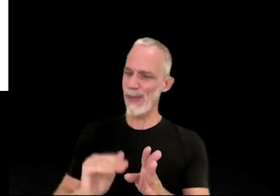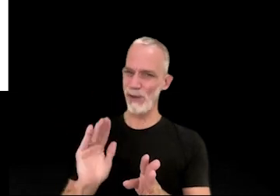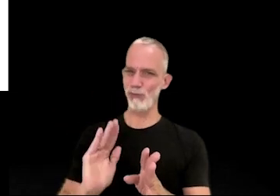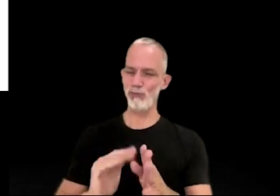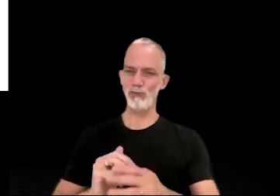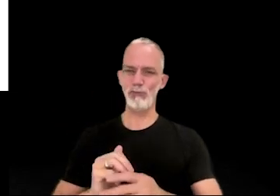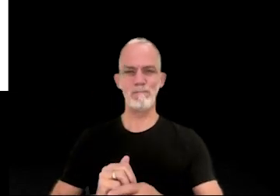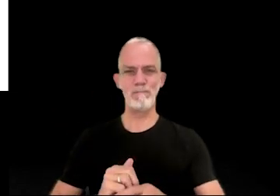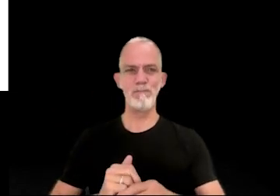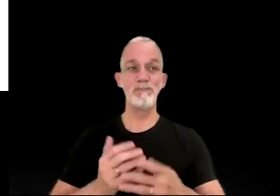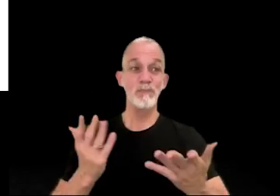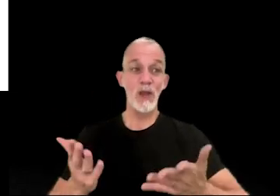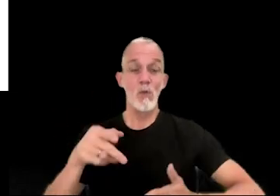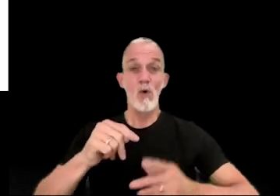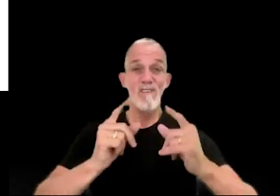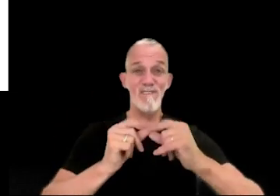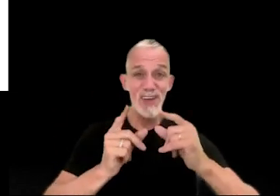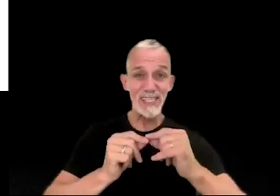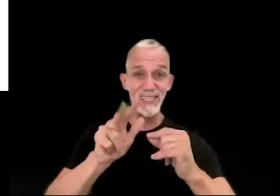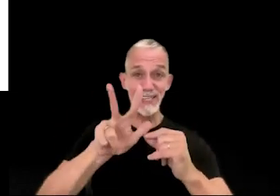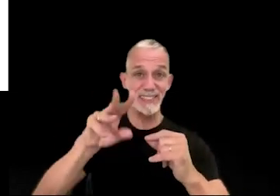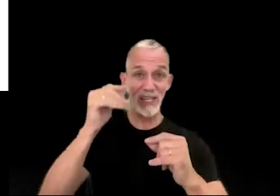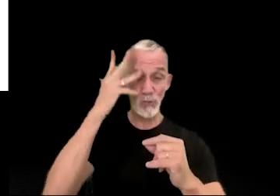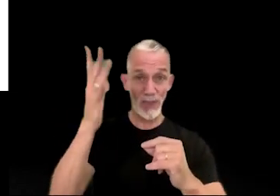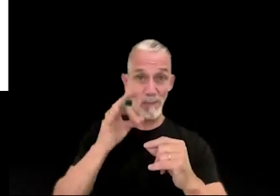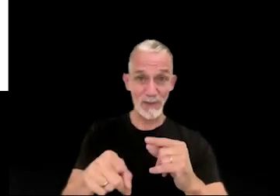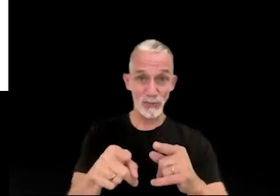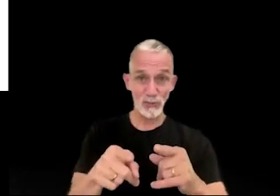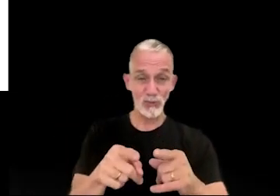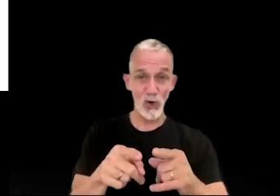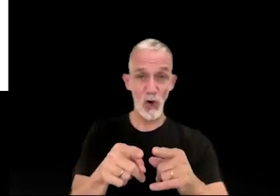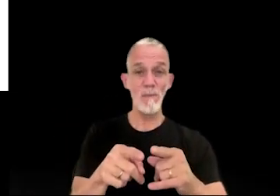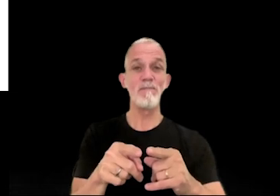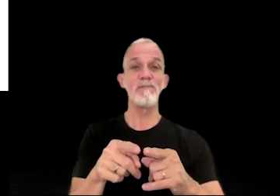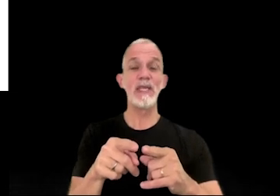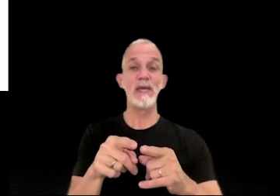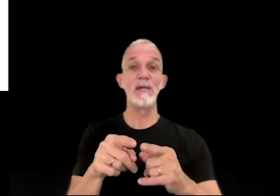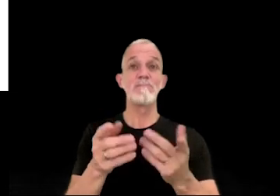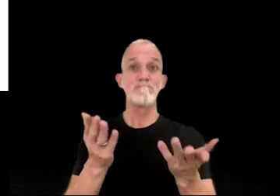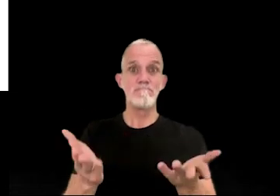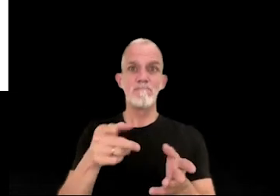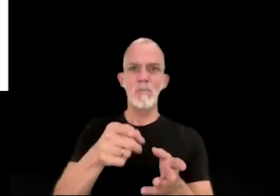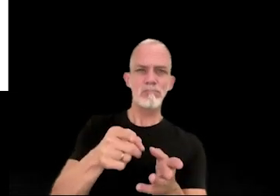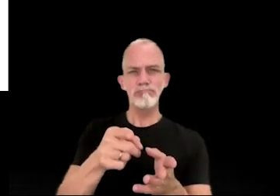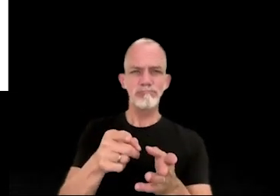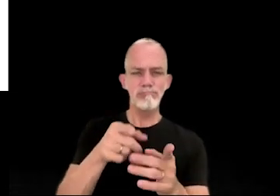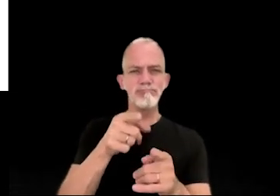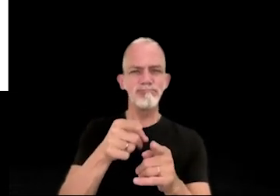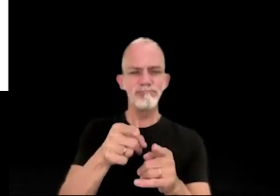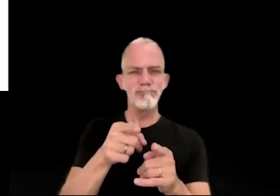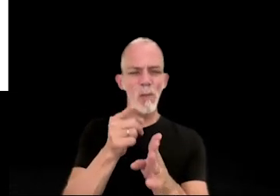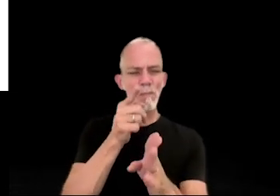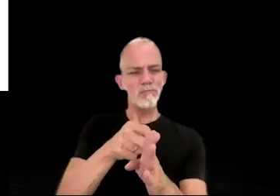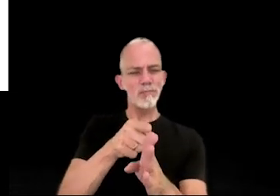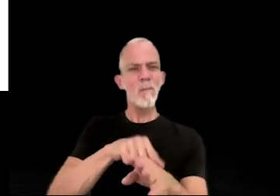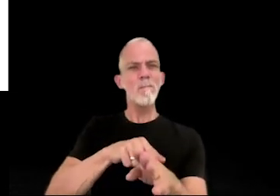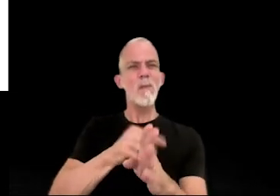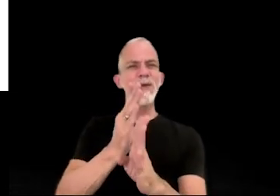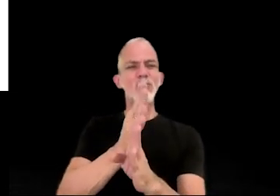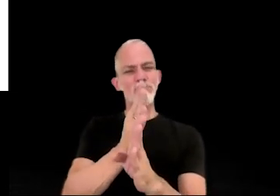Y como esta fecha hizo una distancia entre lo que es el momento en que las